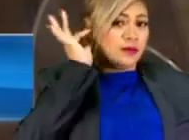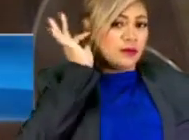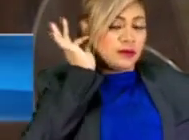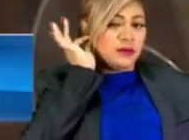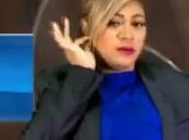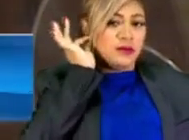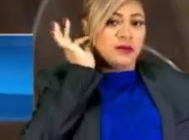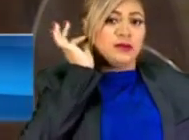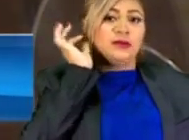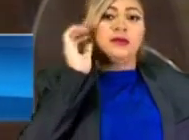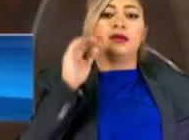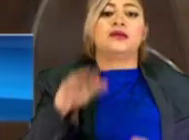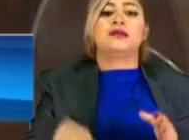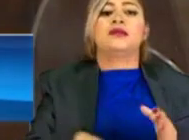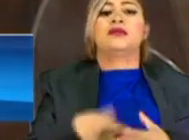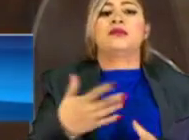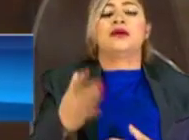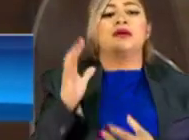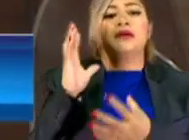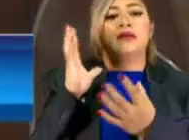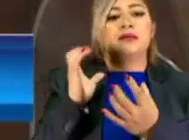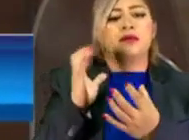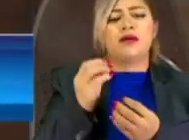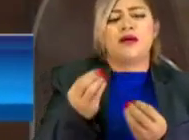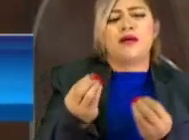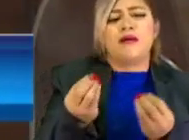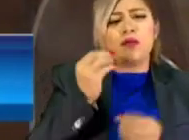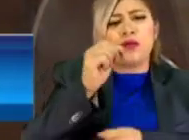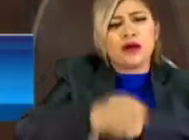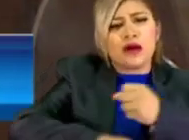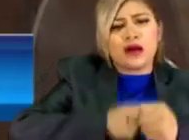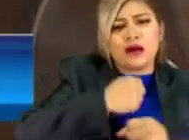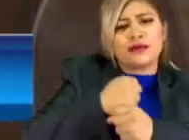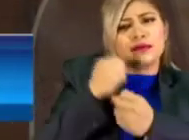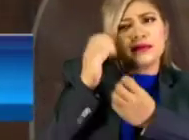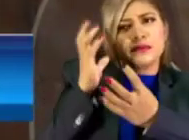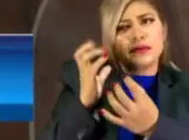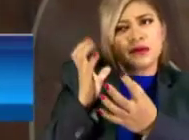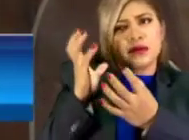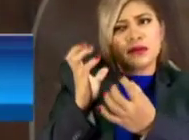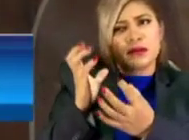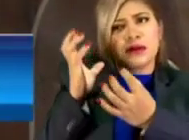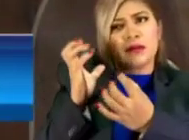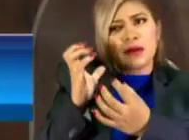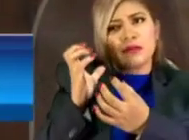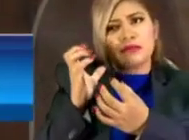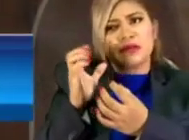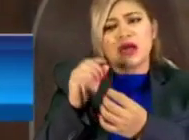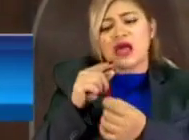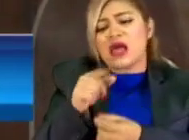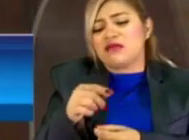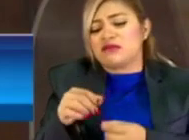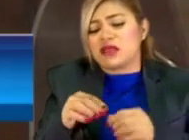después de esperar muchos años por su título de propiedad,